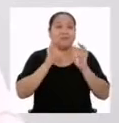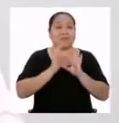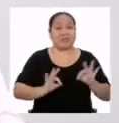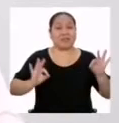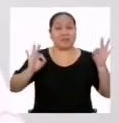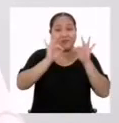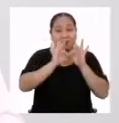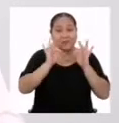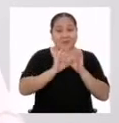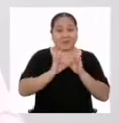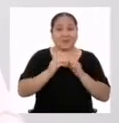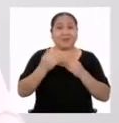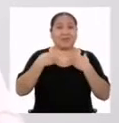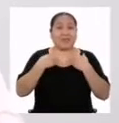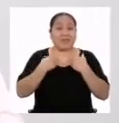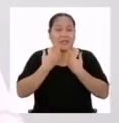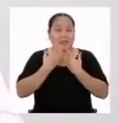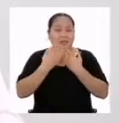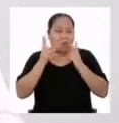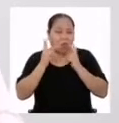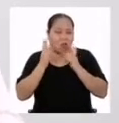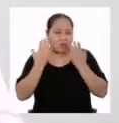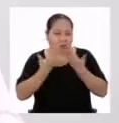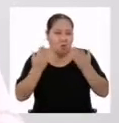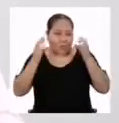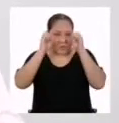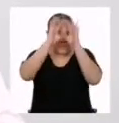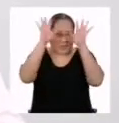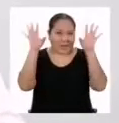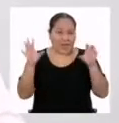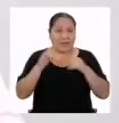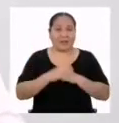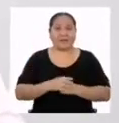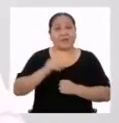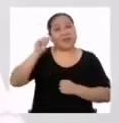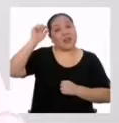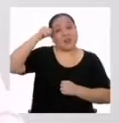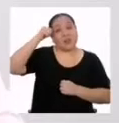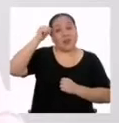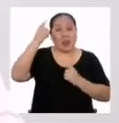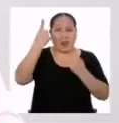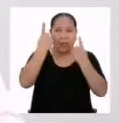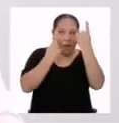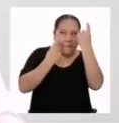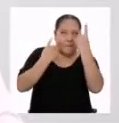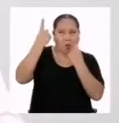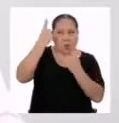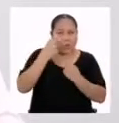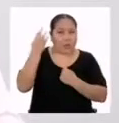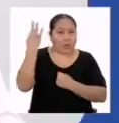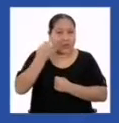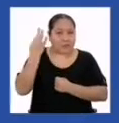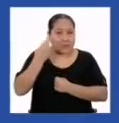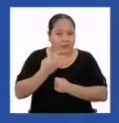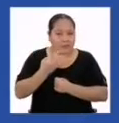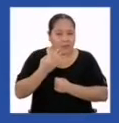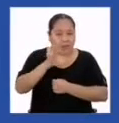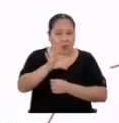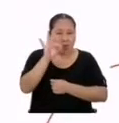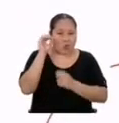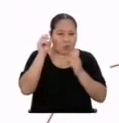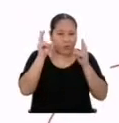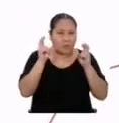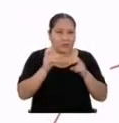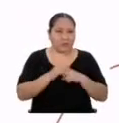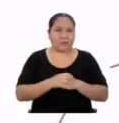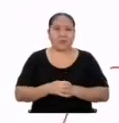que tengamos todo muy claro para avanzar. ¿Recuerdan qué preguntas nos debemos hacer siempre para identificar el tema?